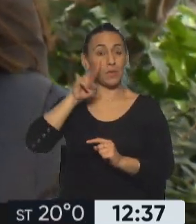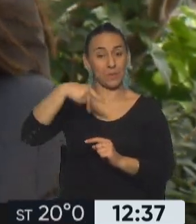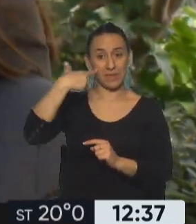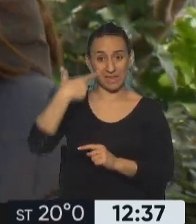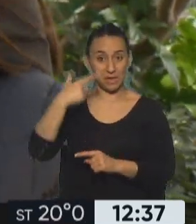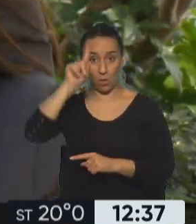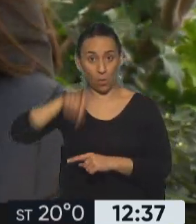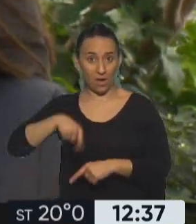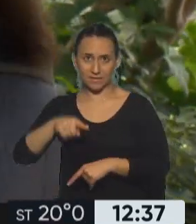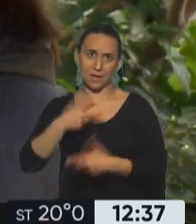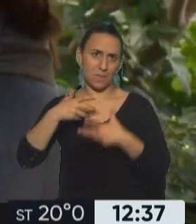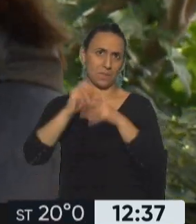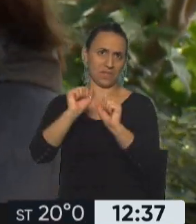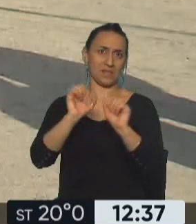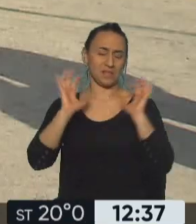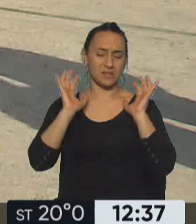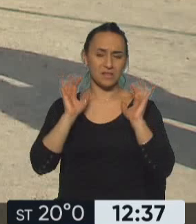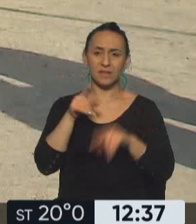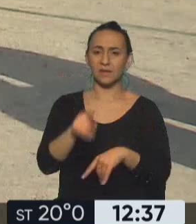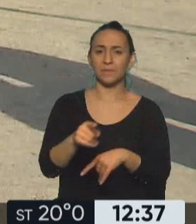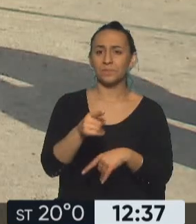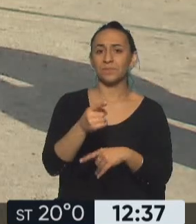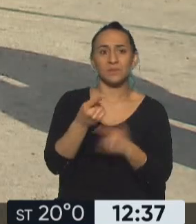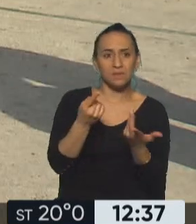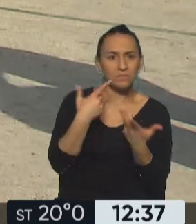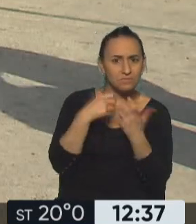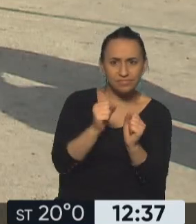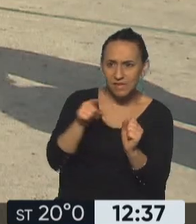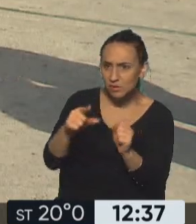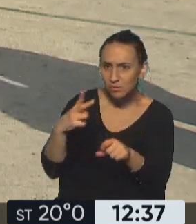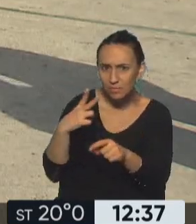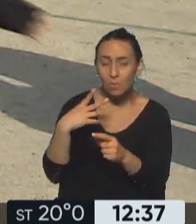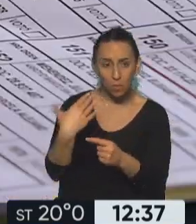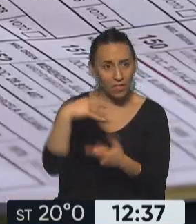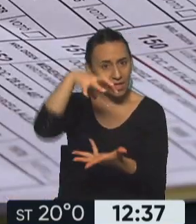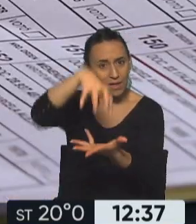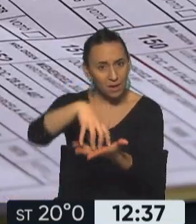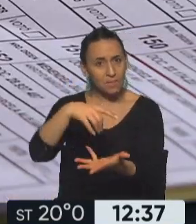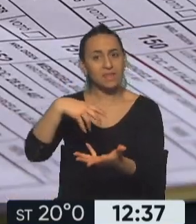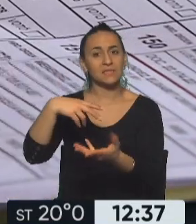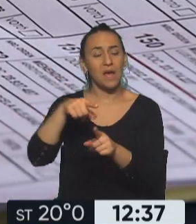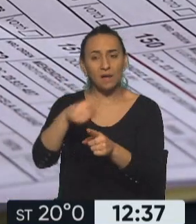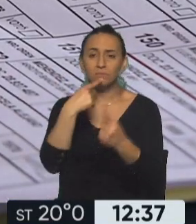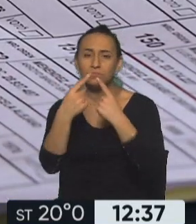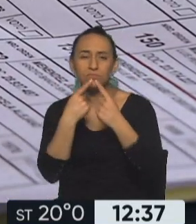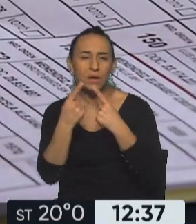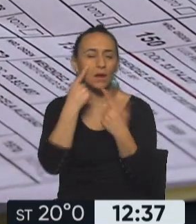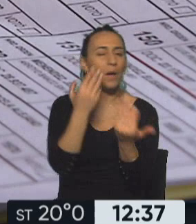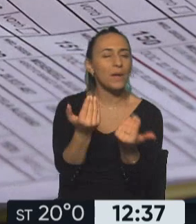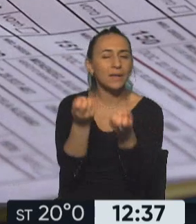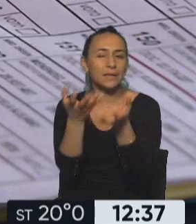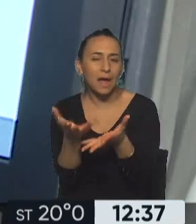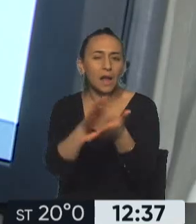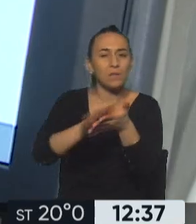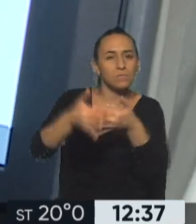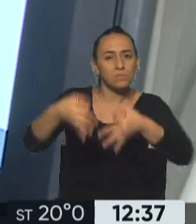documentación sobre la imposibilidad de los partidos políticos de hacer auditorías efectivas sobre el sistema, con